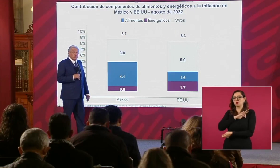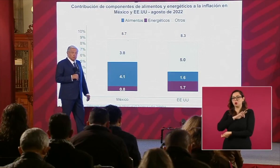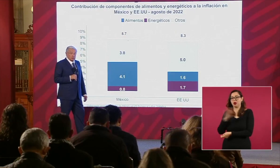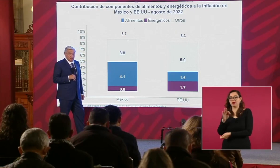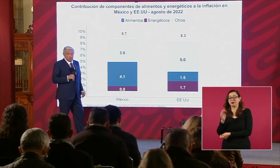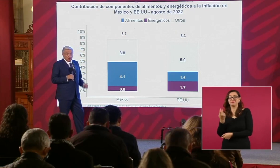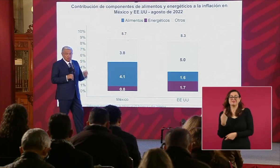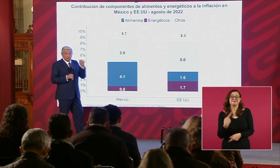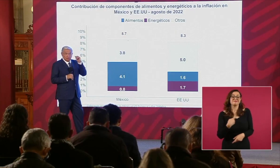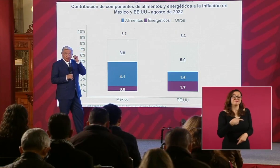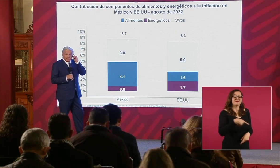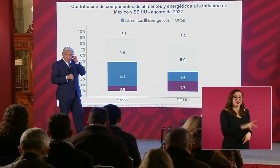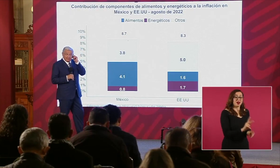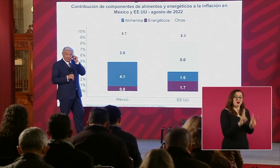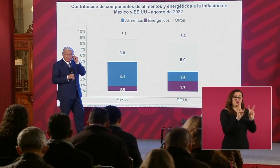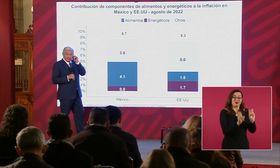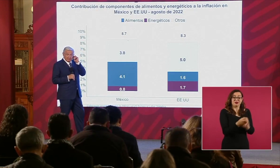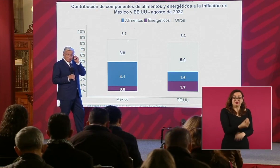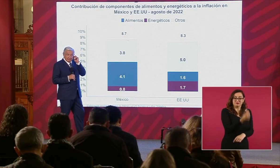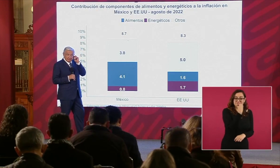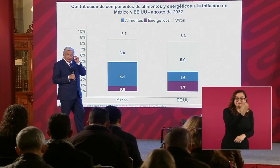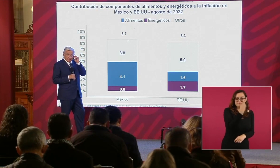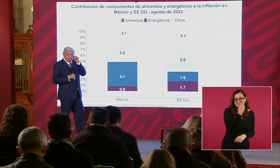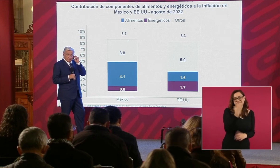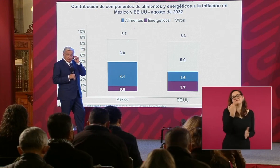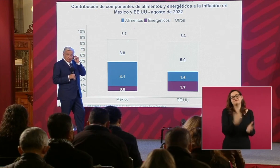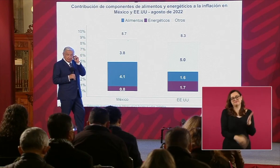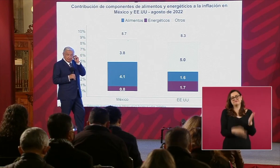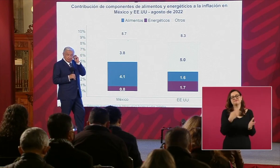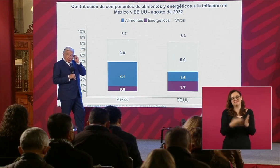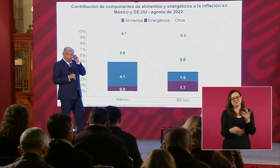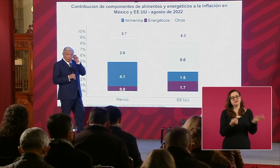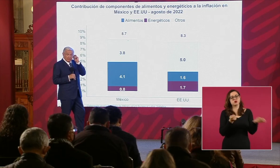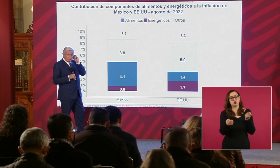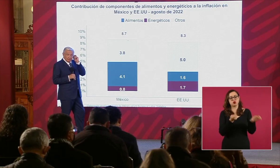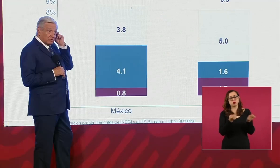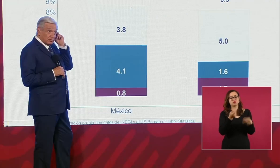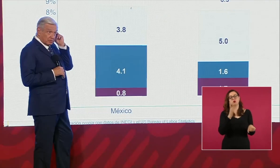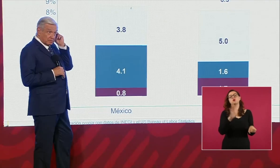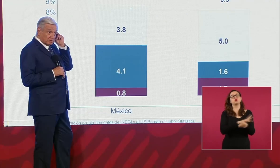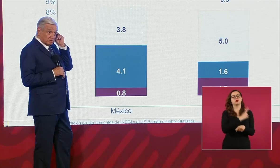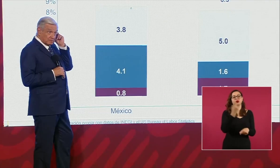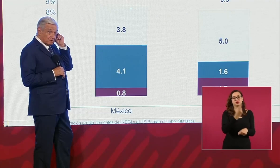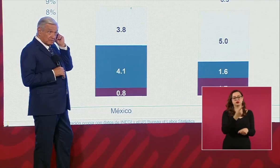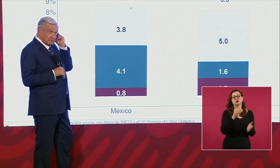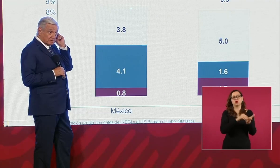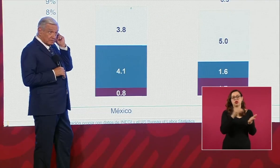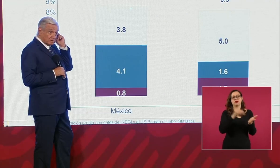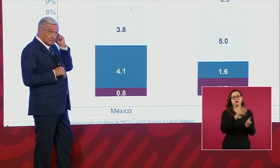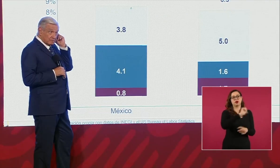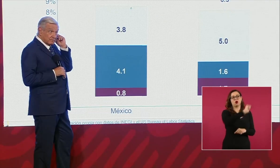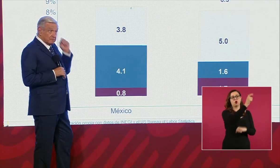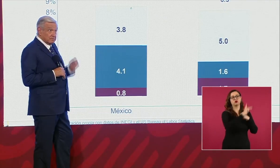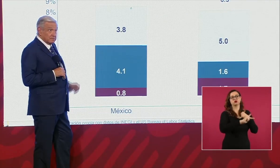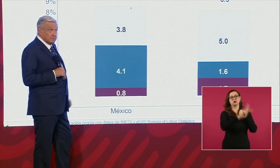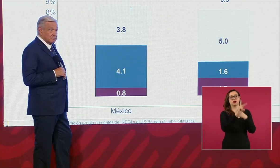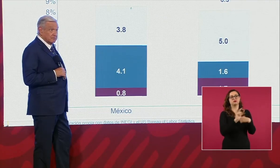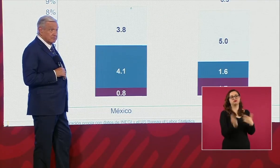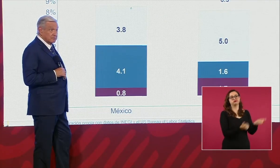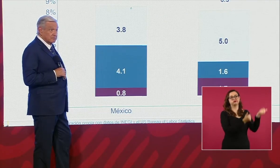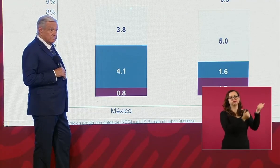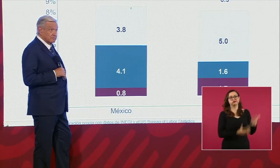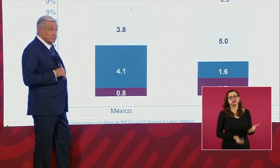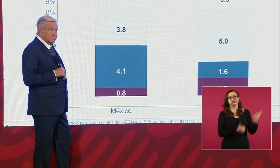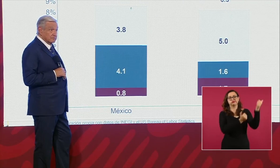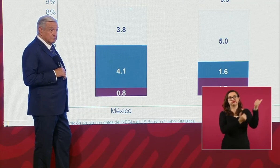señas y en un programa que se proyecta a nivel nacional e internacional, pues le ha hecho a